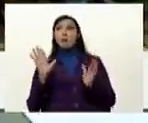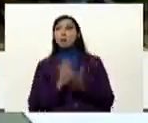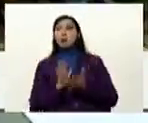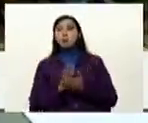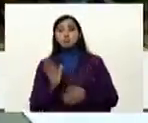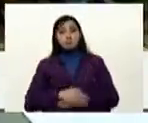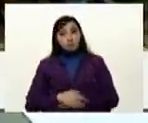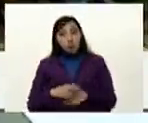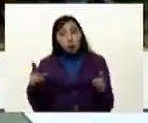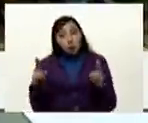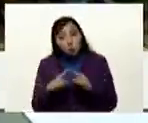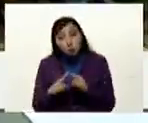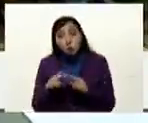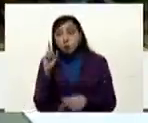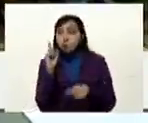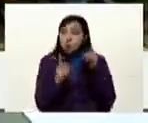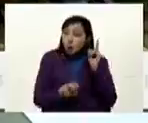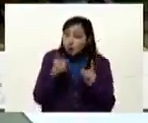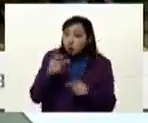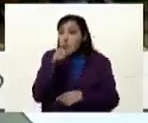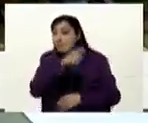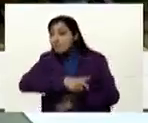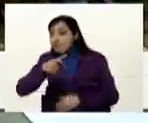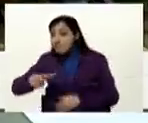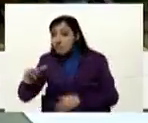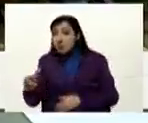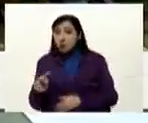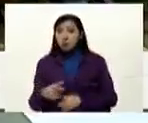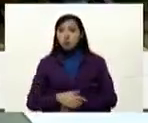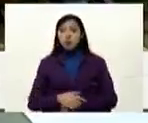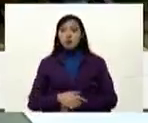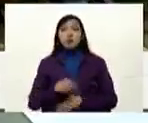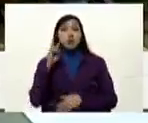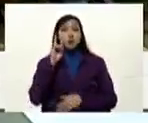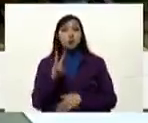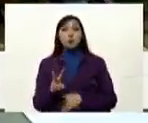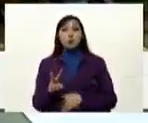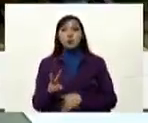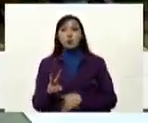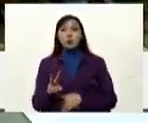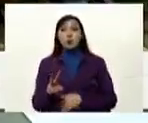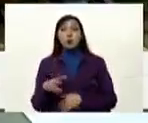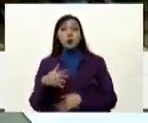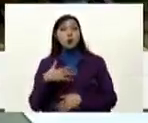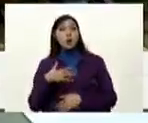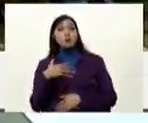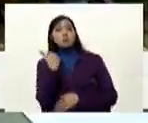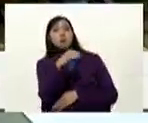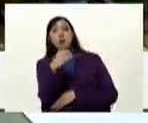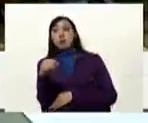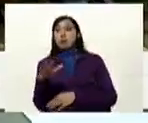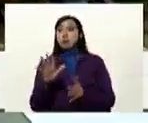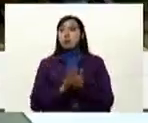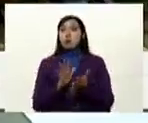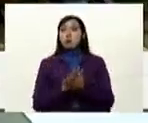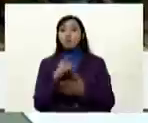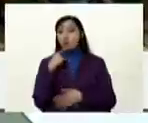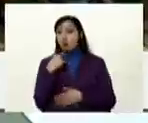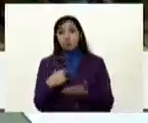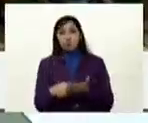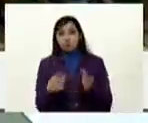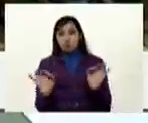conocido de casos de gente que ni me podría imaginar yo que se podría relajar. No voy a decir